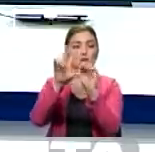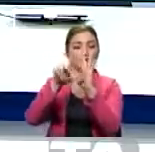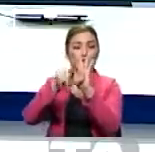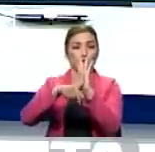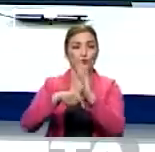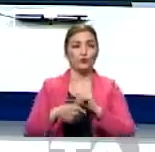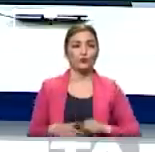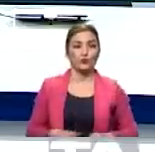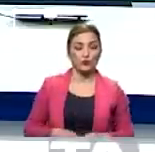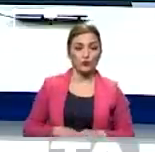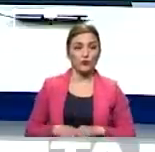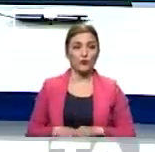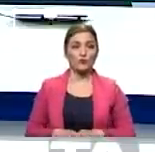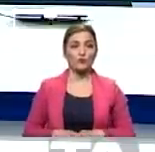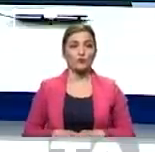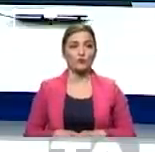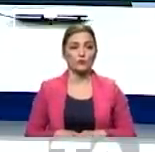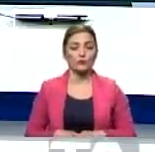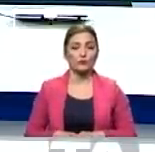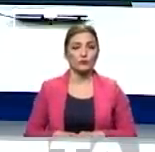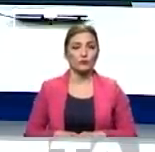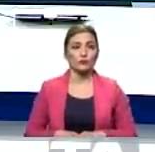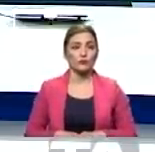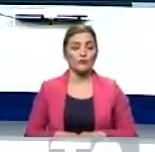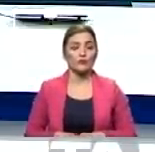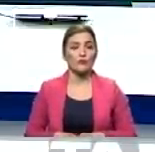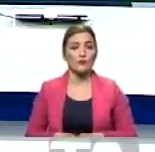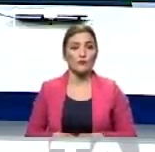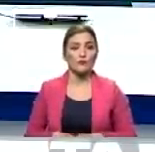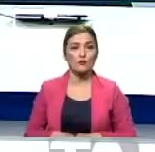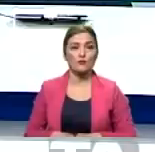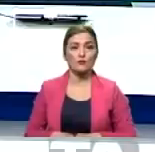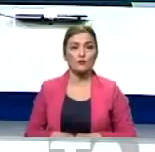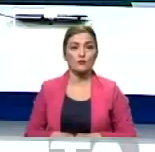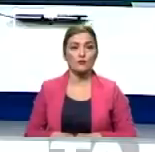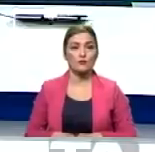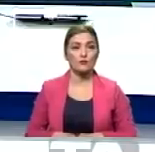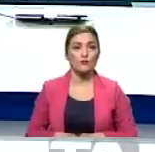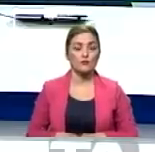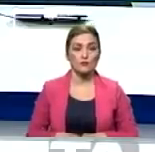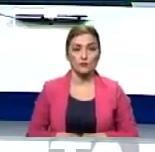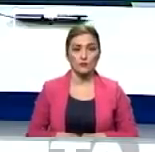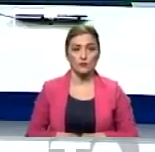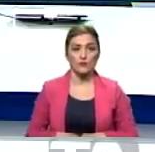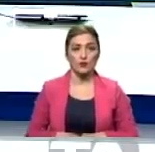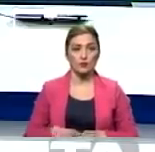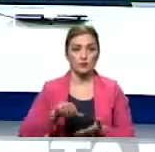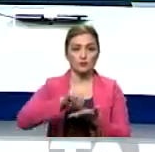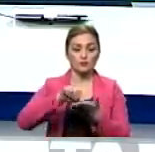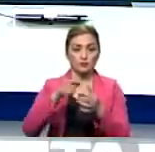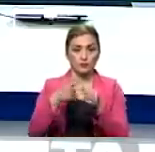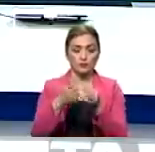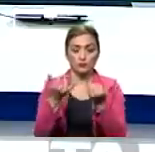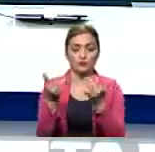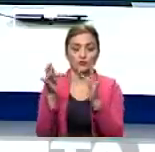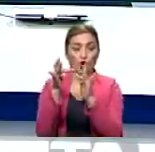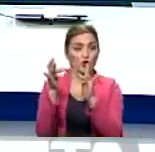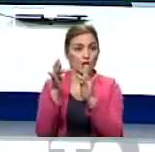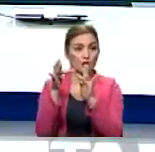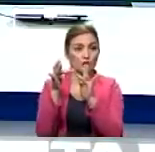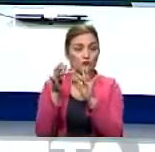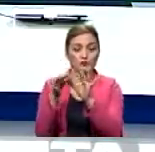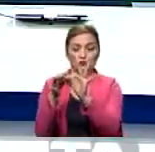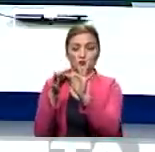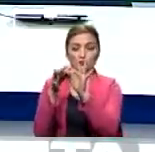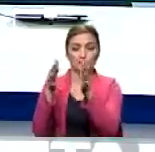7:43 y sobre los distintos episodios que se vienen registrando en la ciudad. A esta hora vamos a hacer contacto con